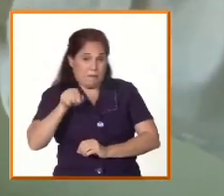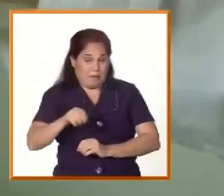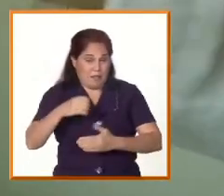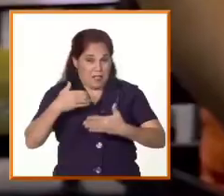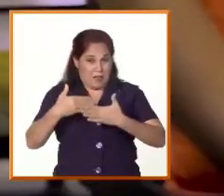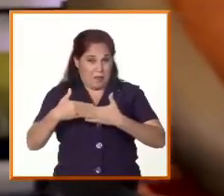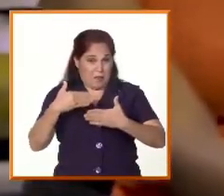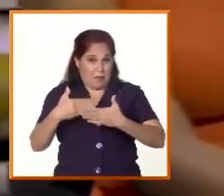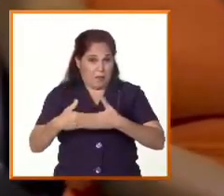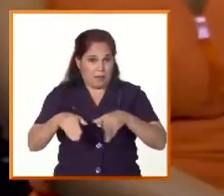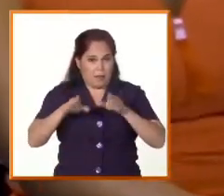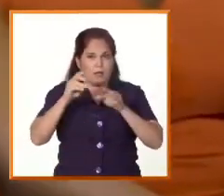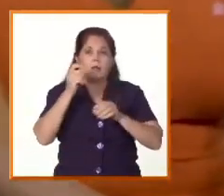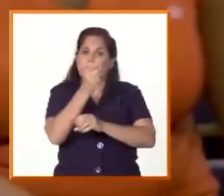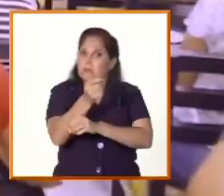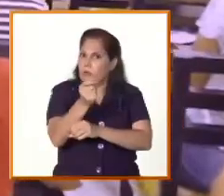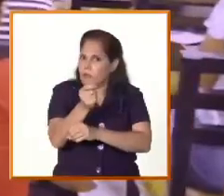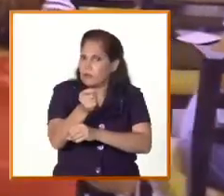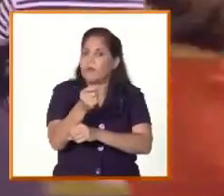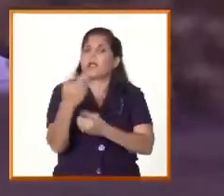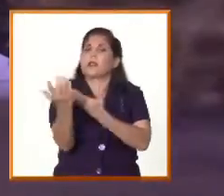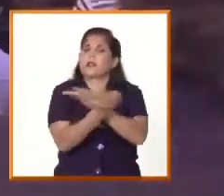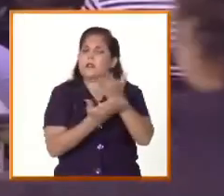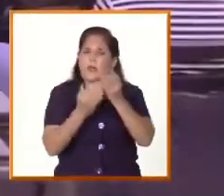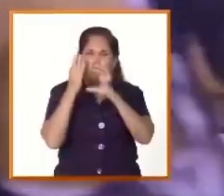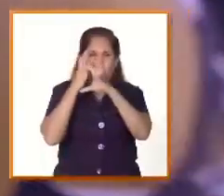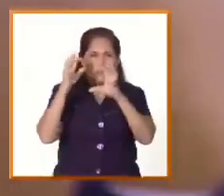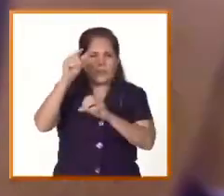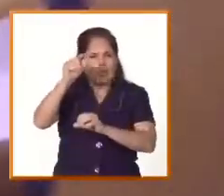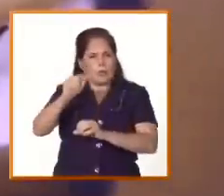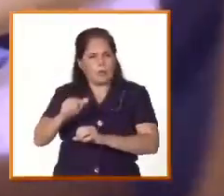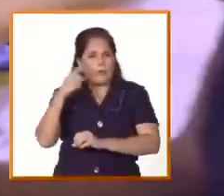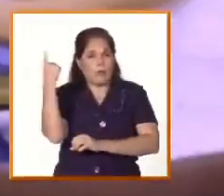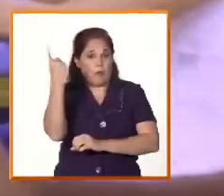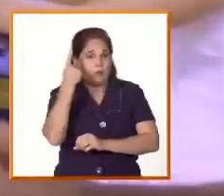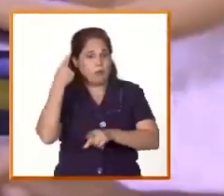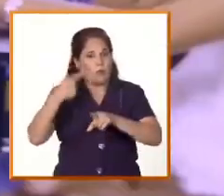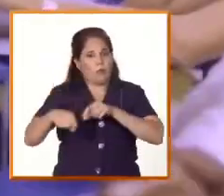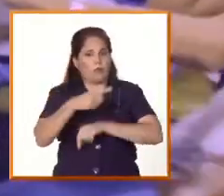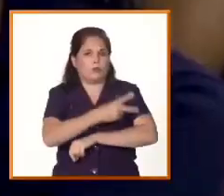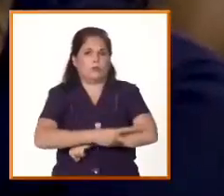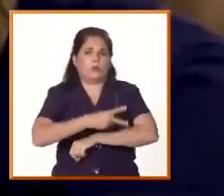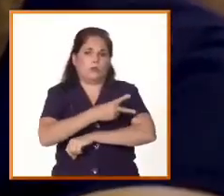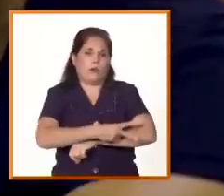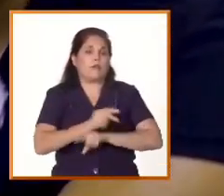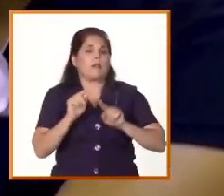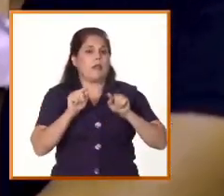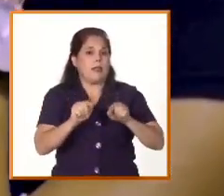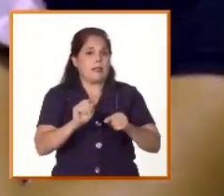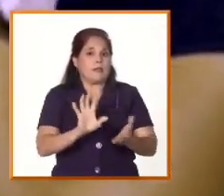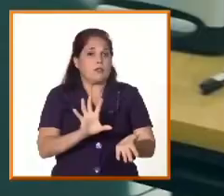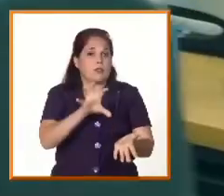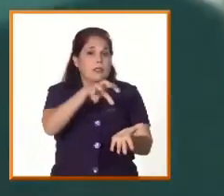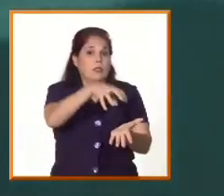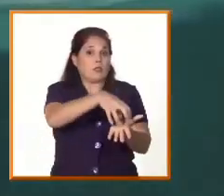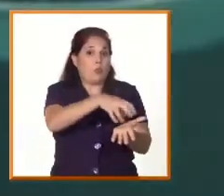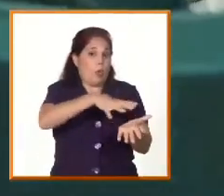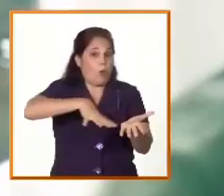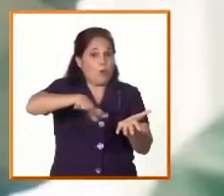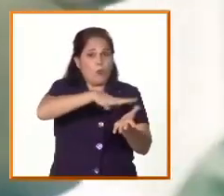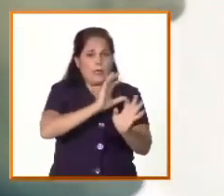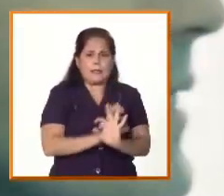imparte docencia y desarrolla el intercambio científico técnico nacional e internacional por lo que ha sido situada entre los centros